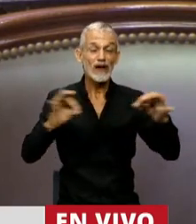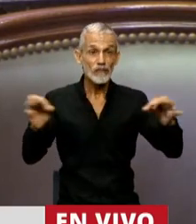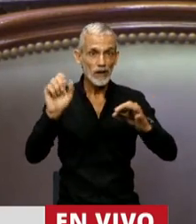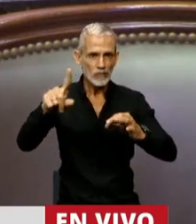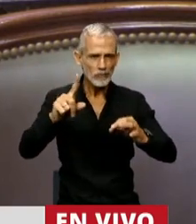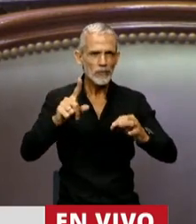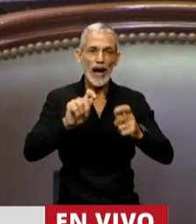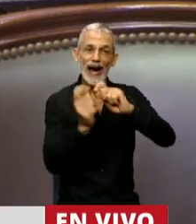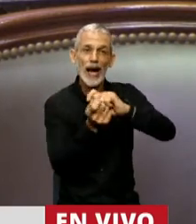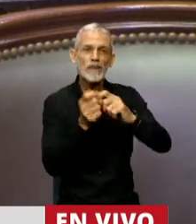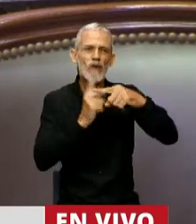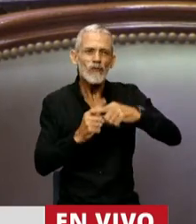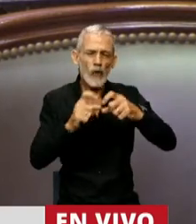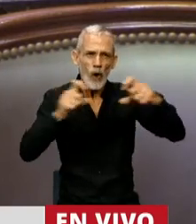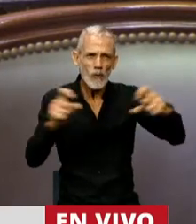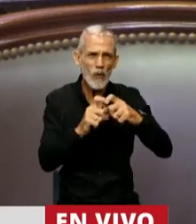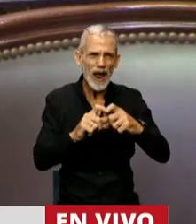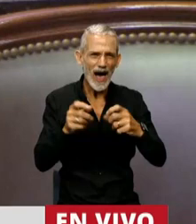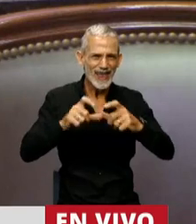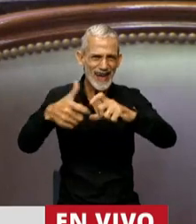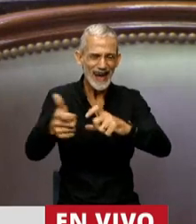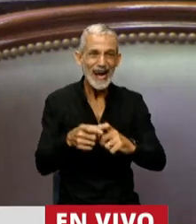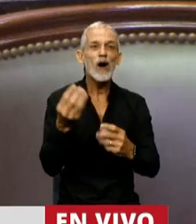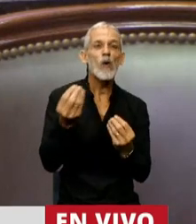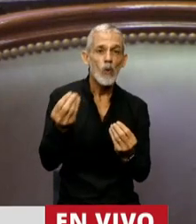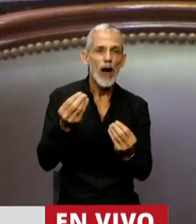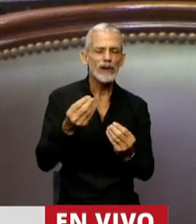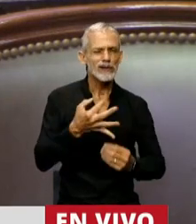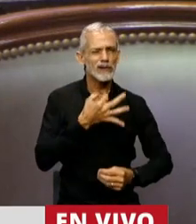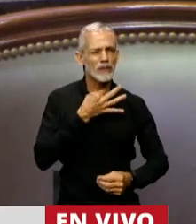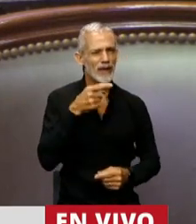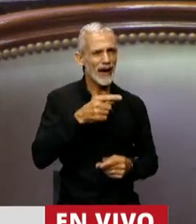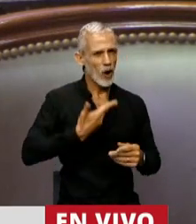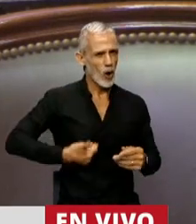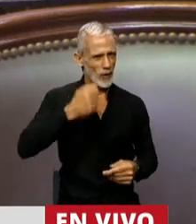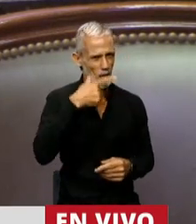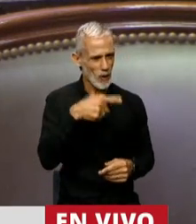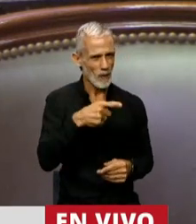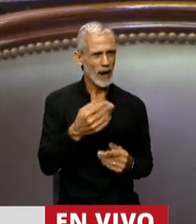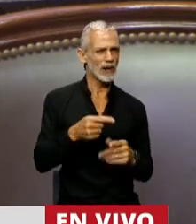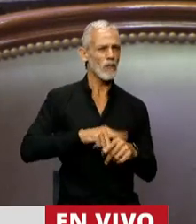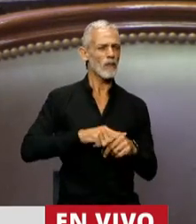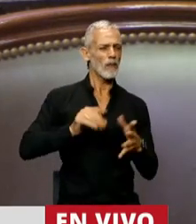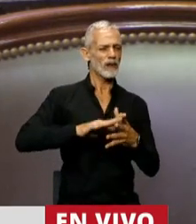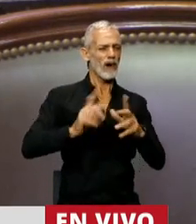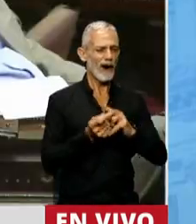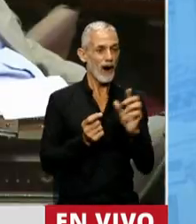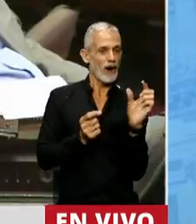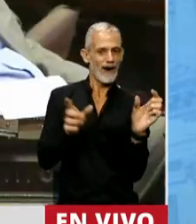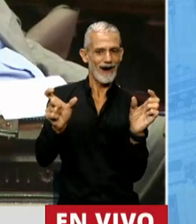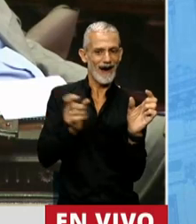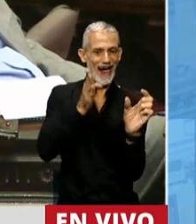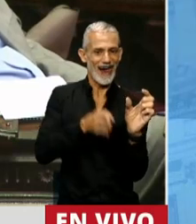realidad, más que el cambio de fórmula en sí, lo que posibilitó la licuación fue la picardía aplicada en el momento de empalmar los regímenes,